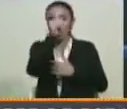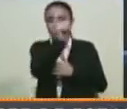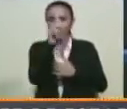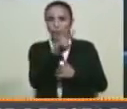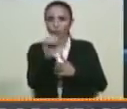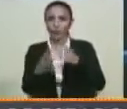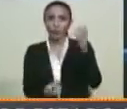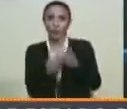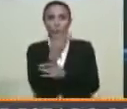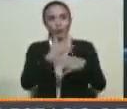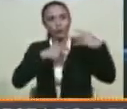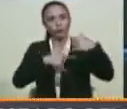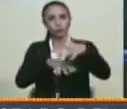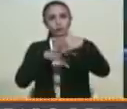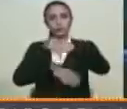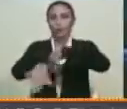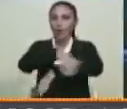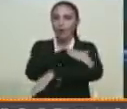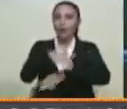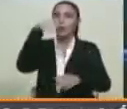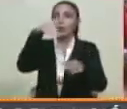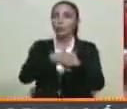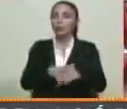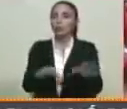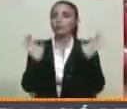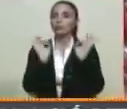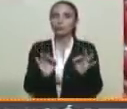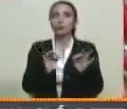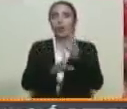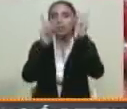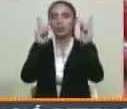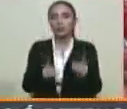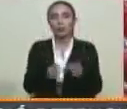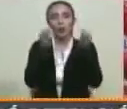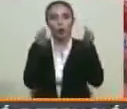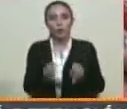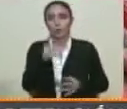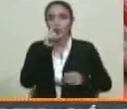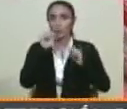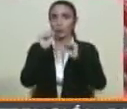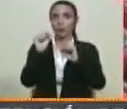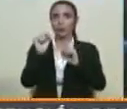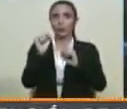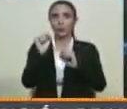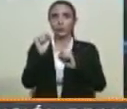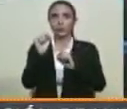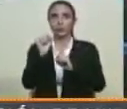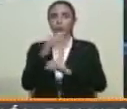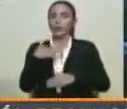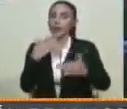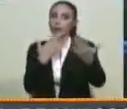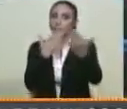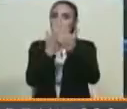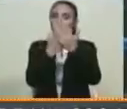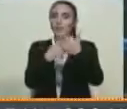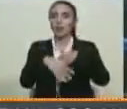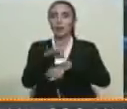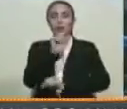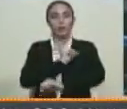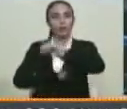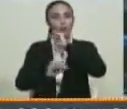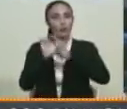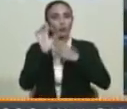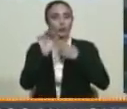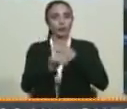mayo a la calle a votar y a decidir que Nicolás Maduro Moros siga al frente de la batalla y